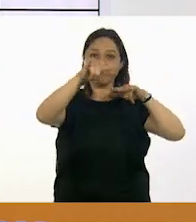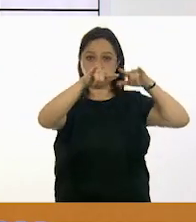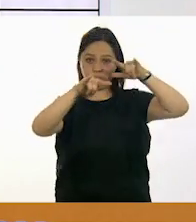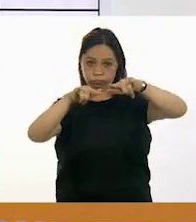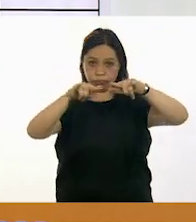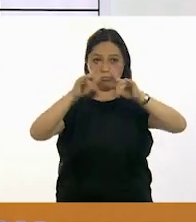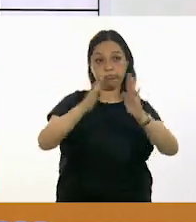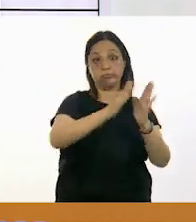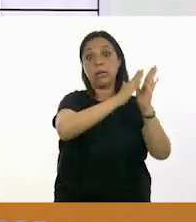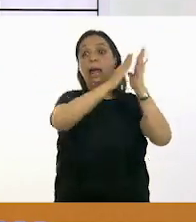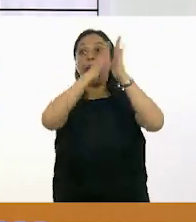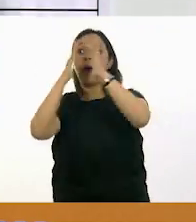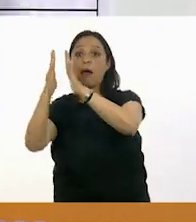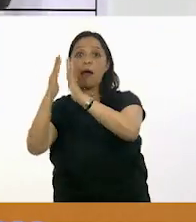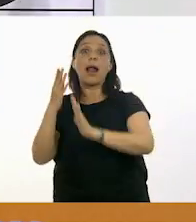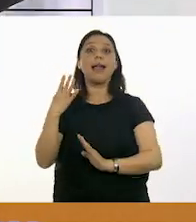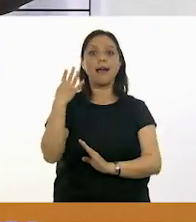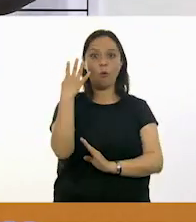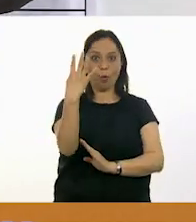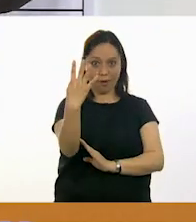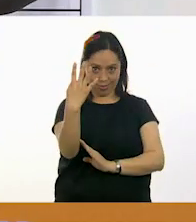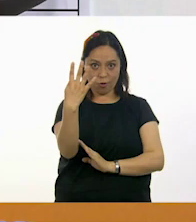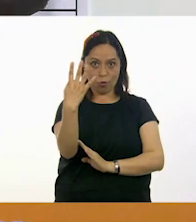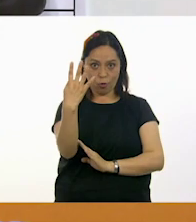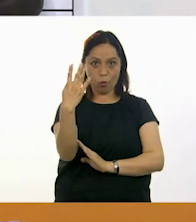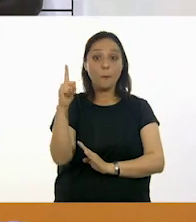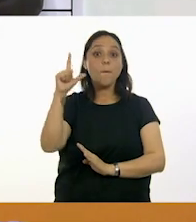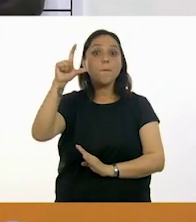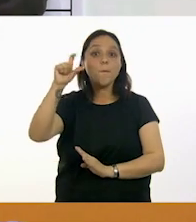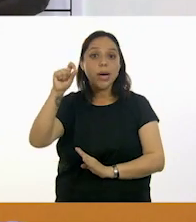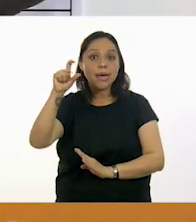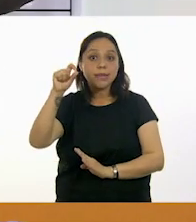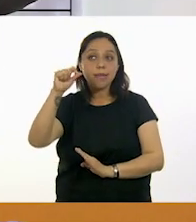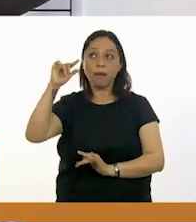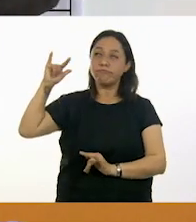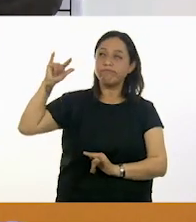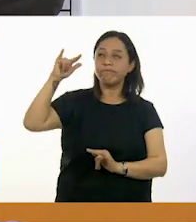Y en la pista 4, 20 aviones. 20 aviones.